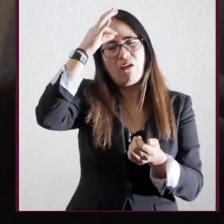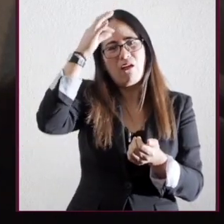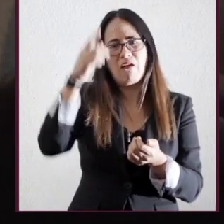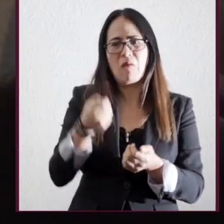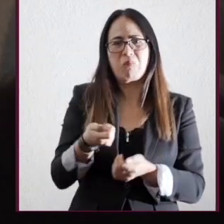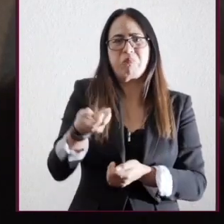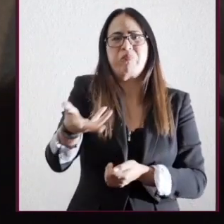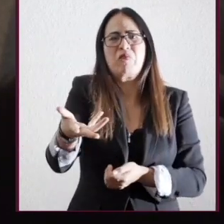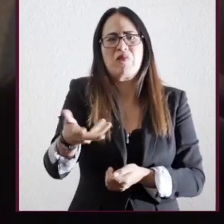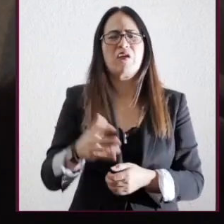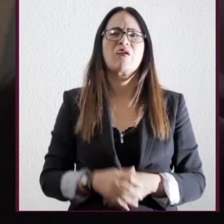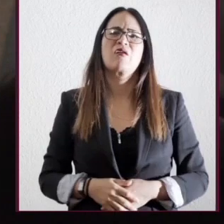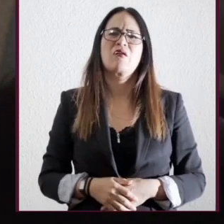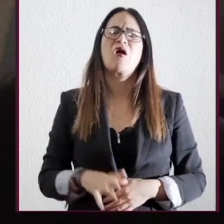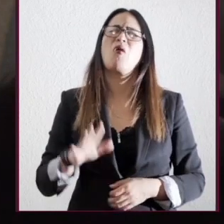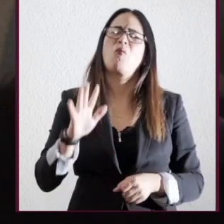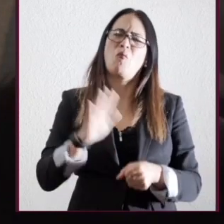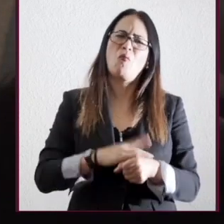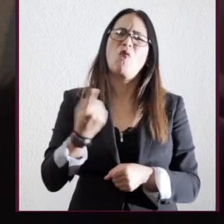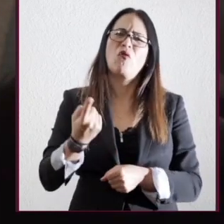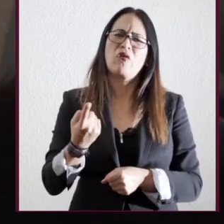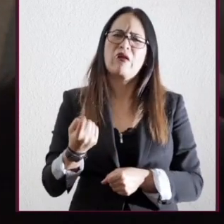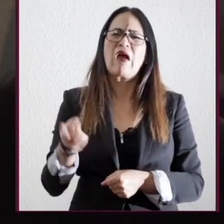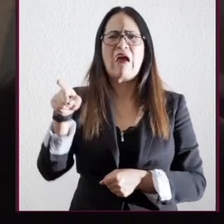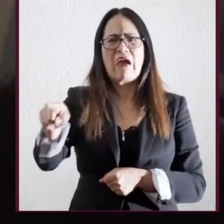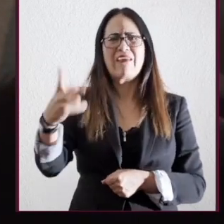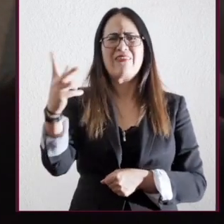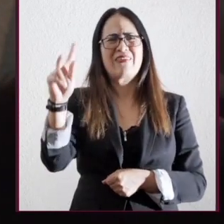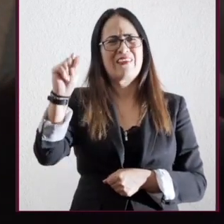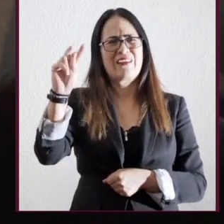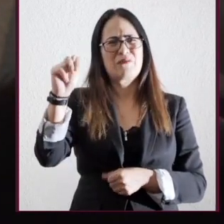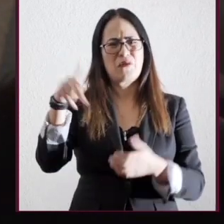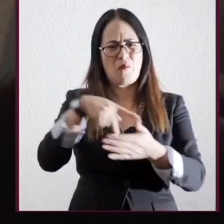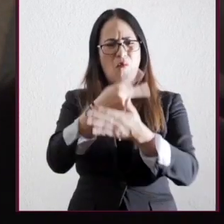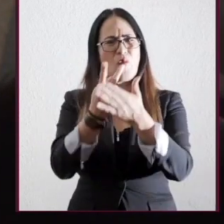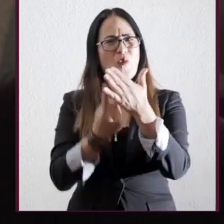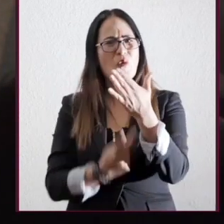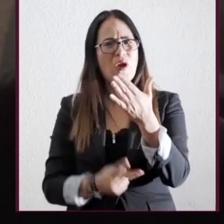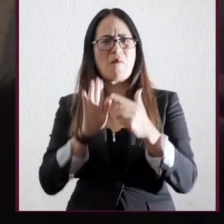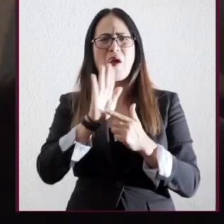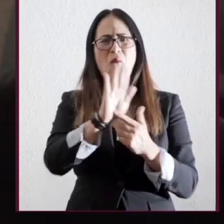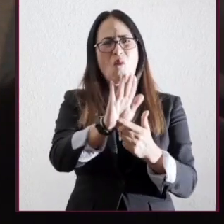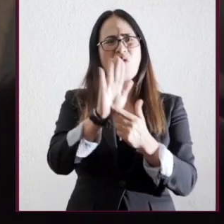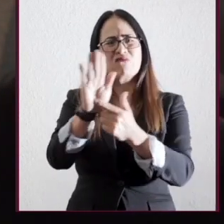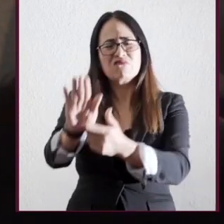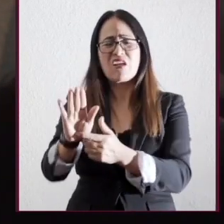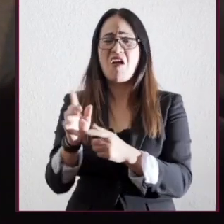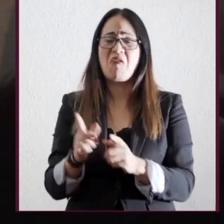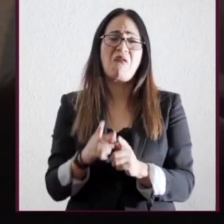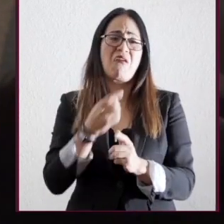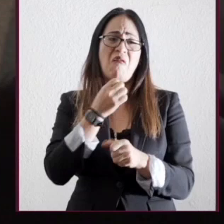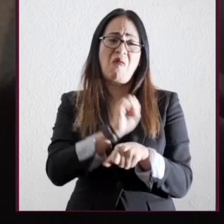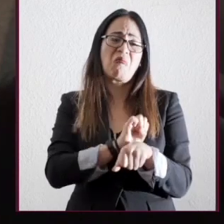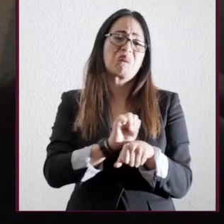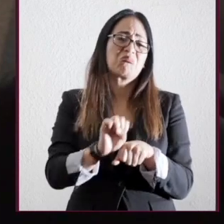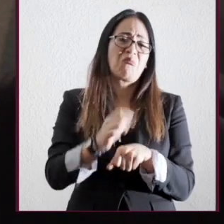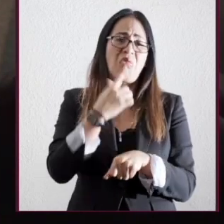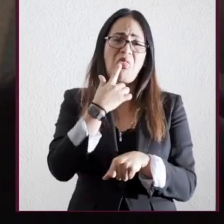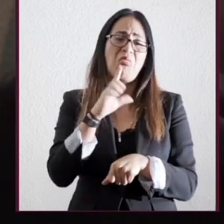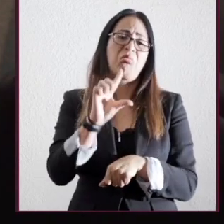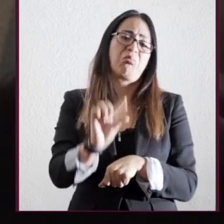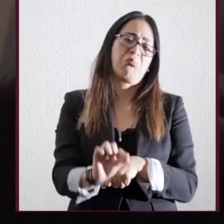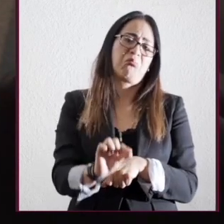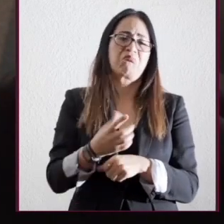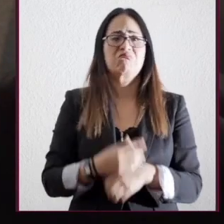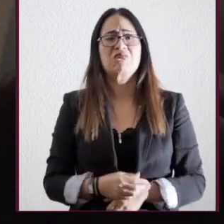Y eso era porque se consideraba que el tipo de entretenimiento que nos mostraba era bastante simple y que incluso en algunos